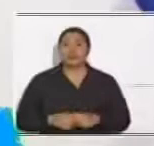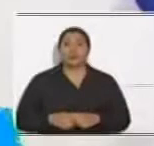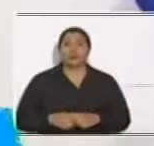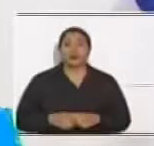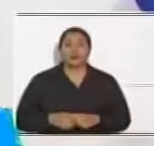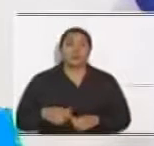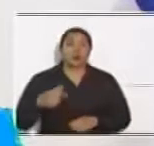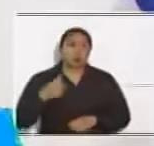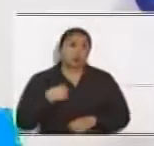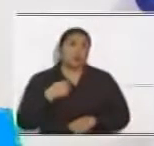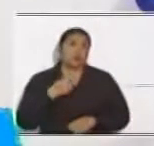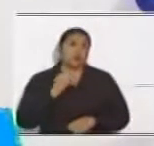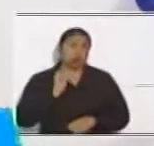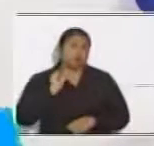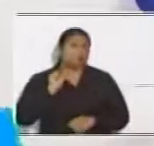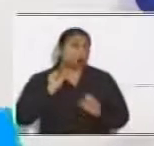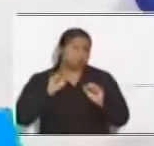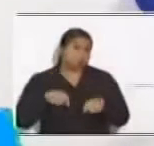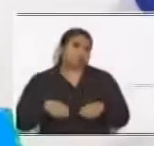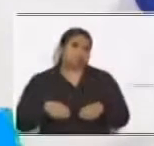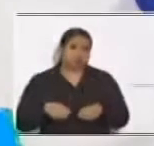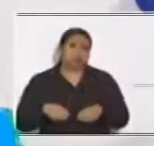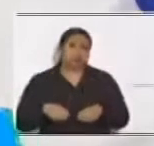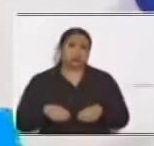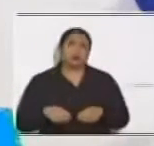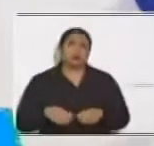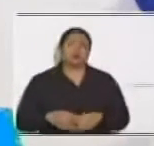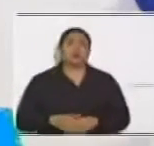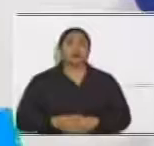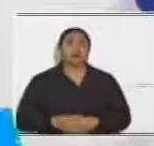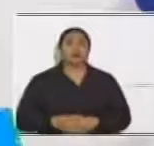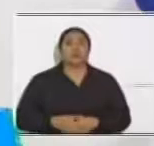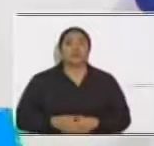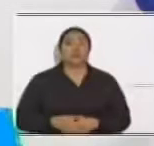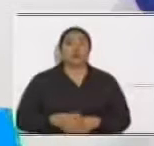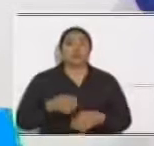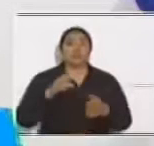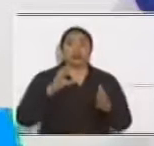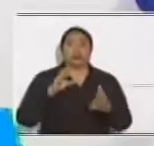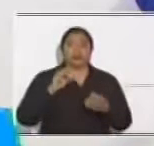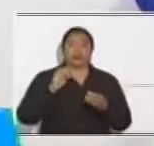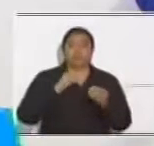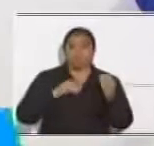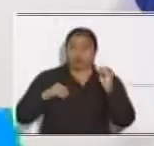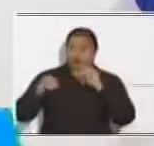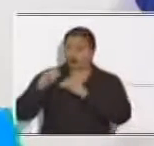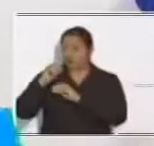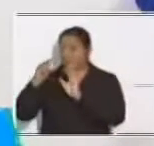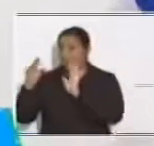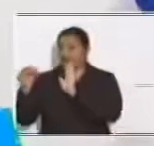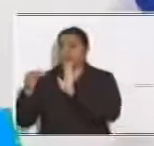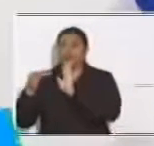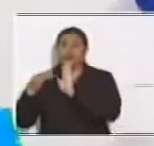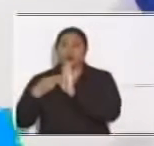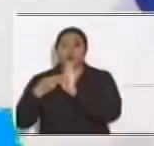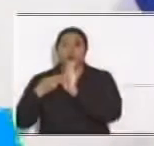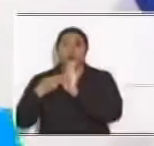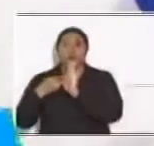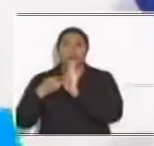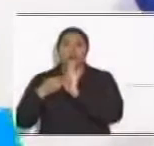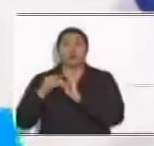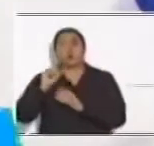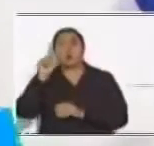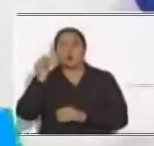yo puedo venir y colocar en otro lado otro punto,